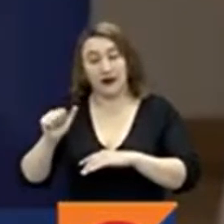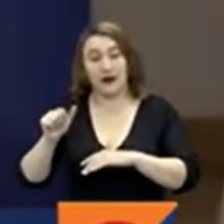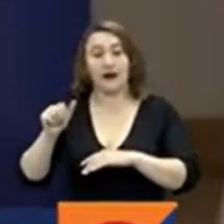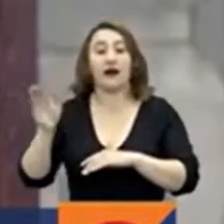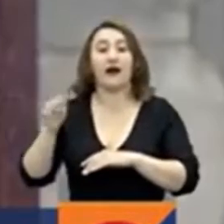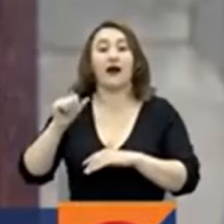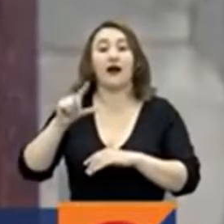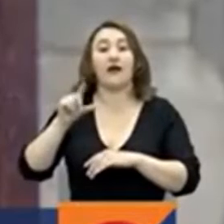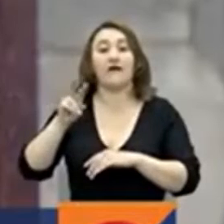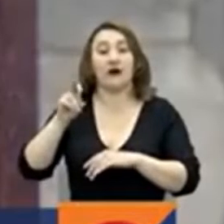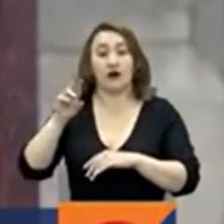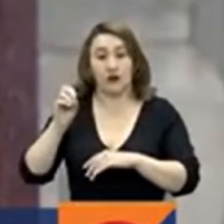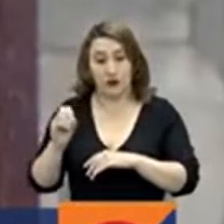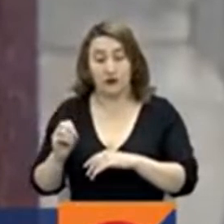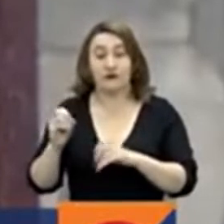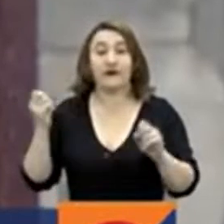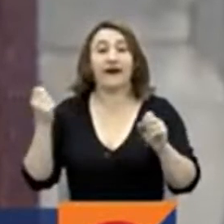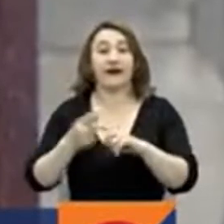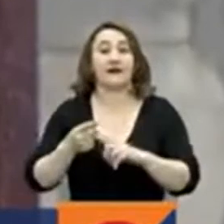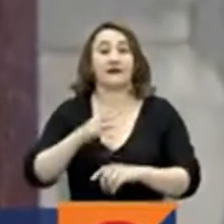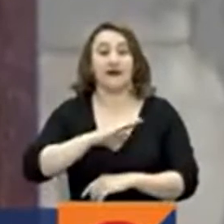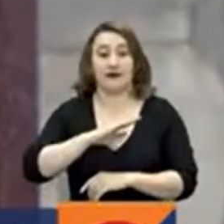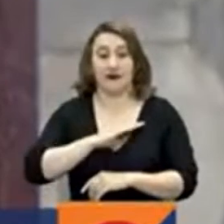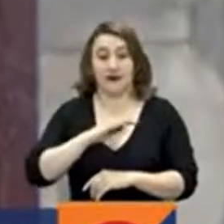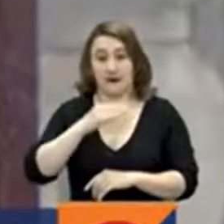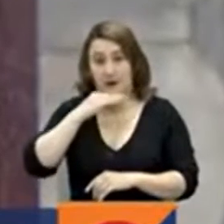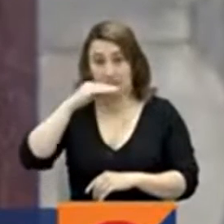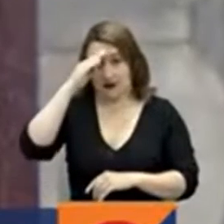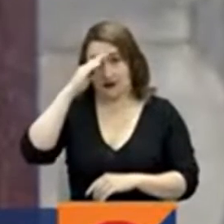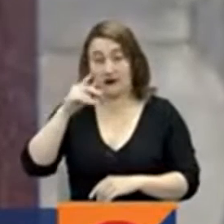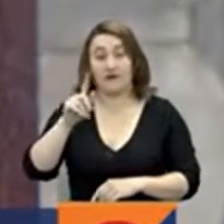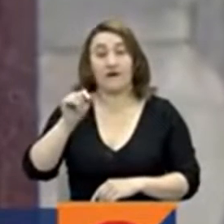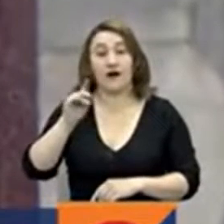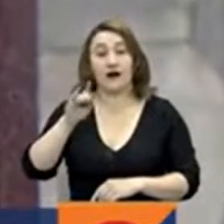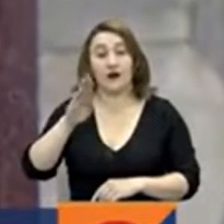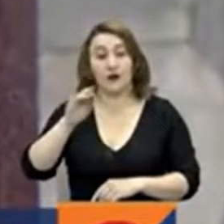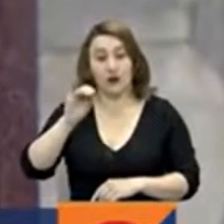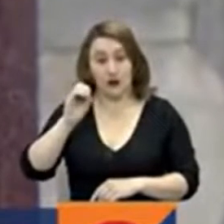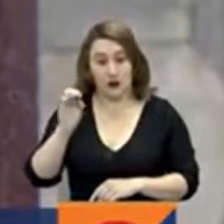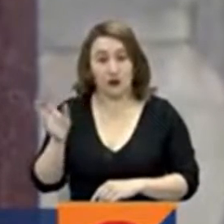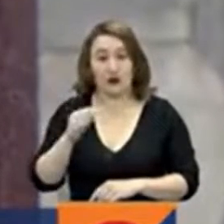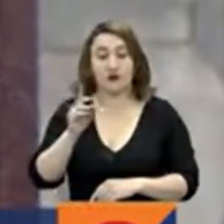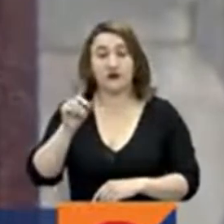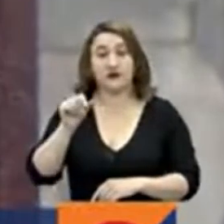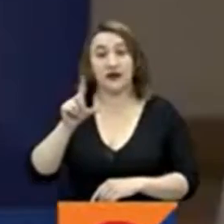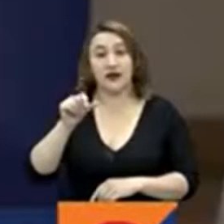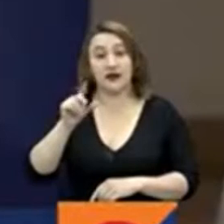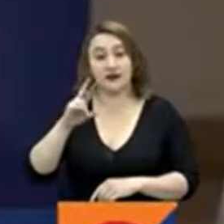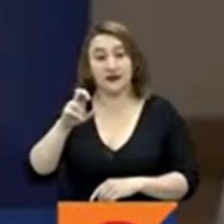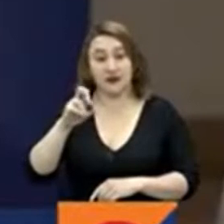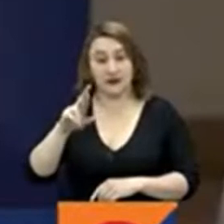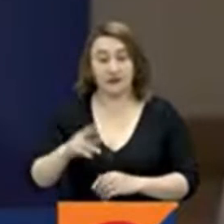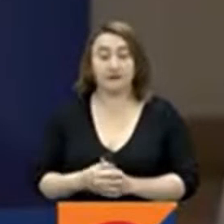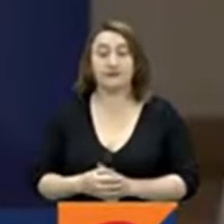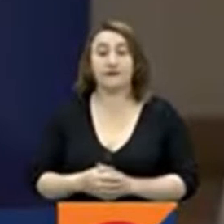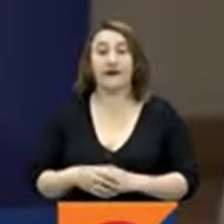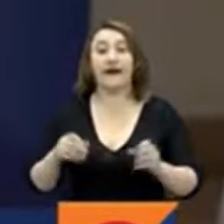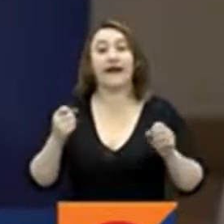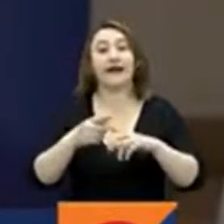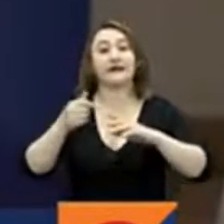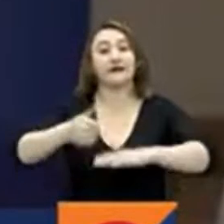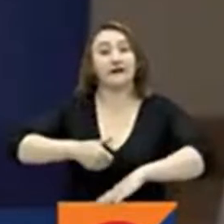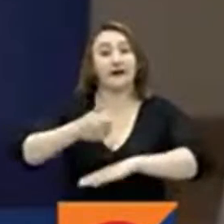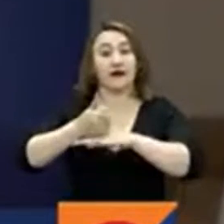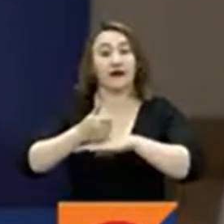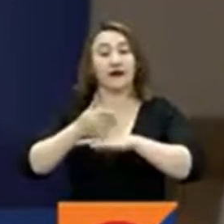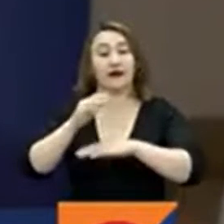Vázquez Osorio, al exalcalde de Medellín, Fabio Alonso Salazar Jaramillo, y al exgerente general